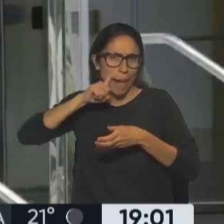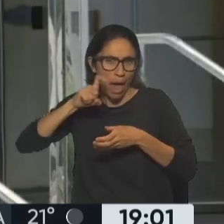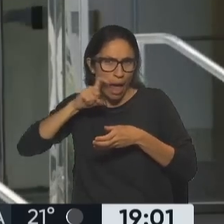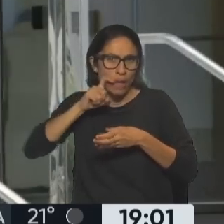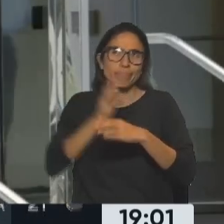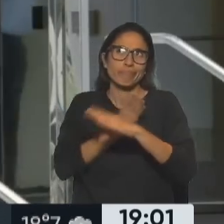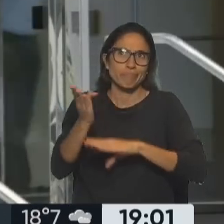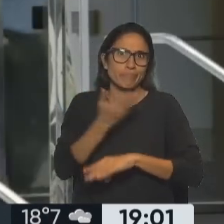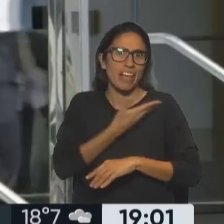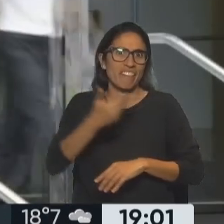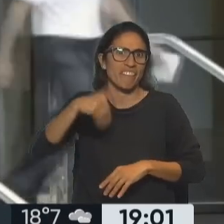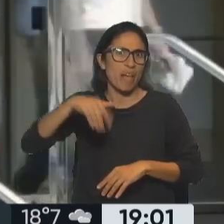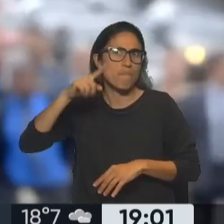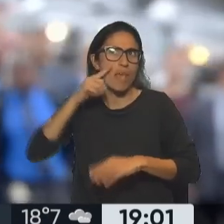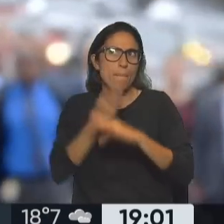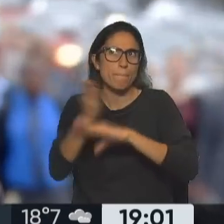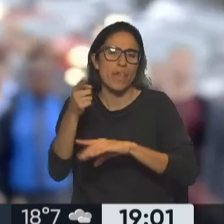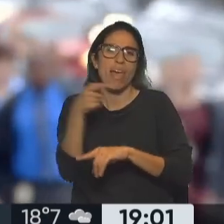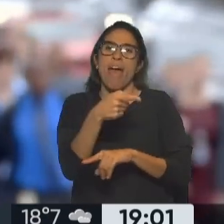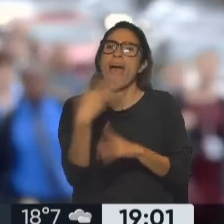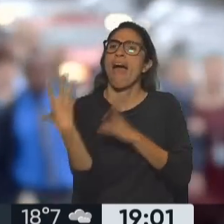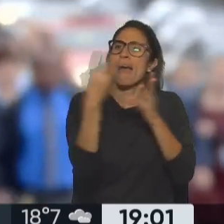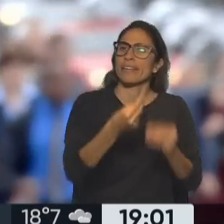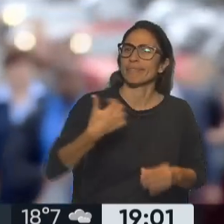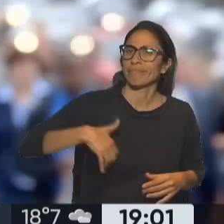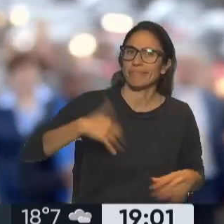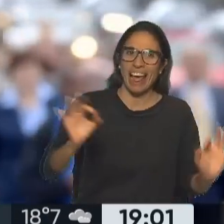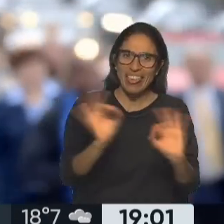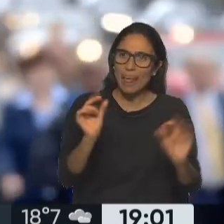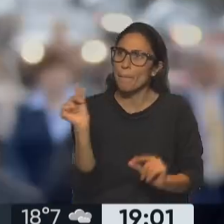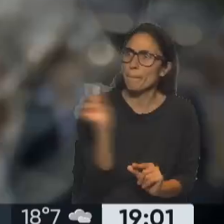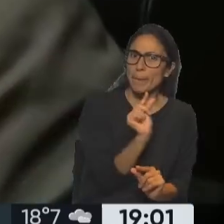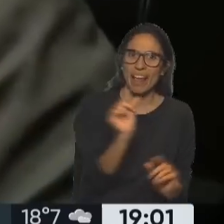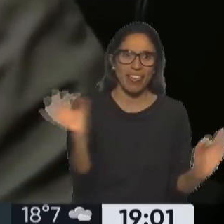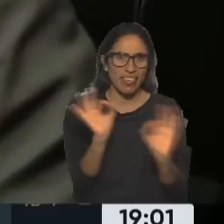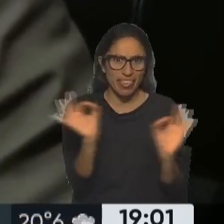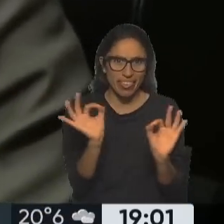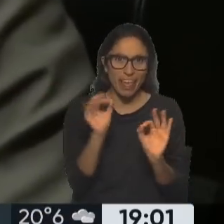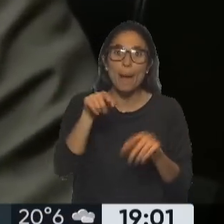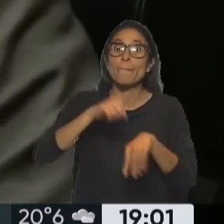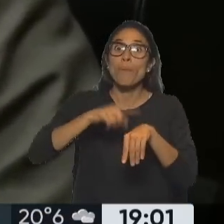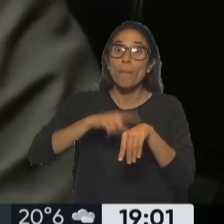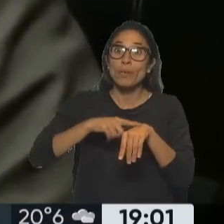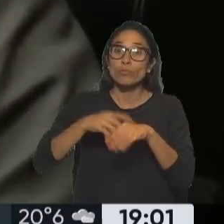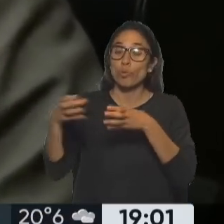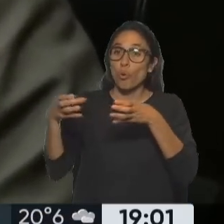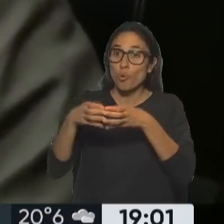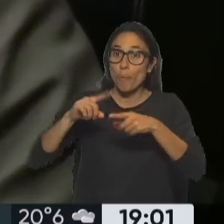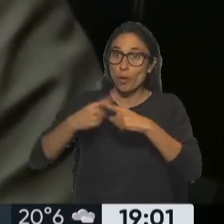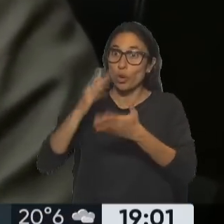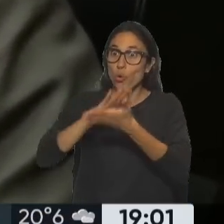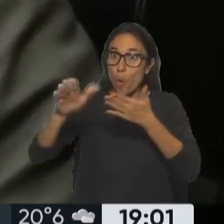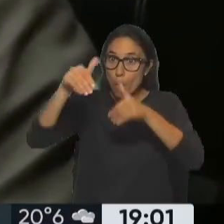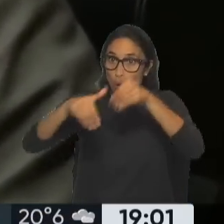no brinde asistencia a nuestro país hasta que eventualmente asuma un nuevo gobierno. Los señalados por Chodos